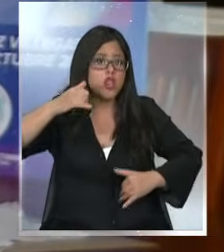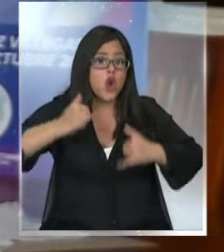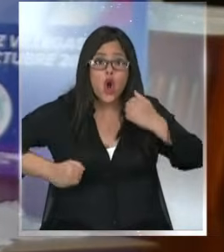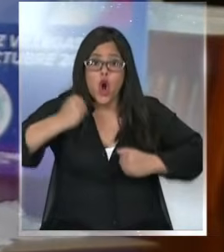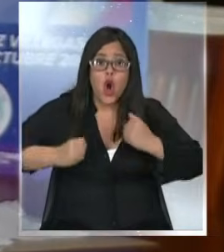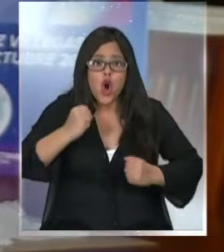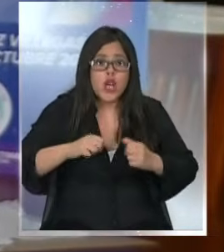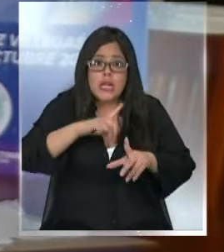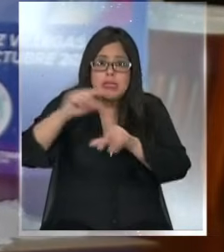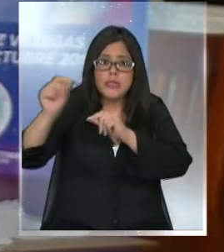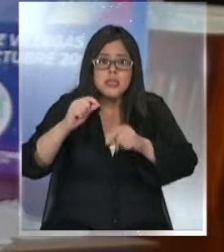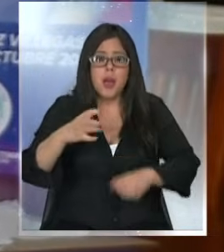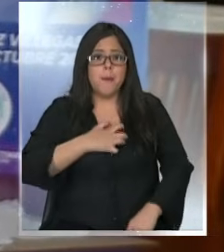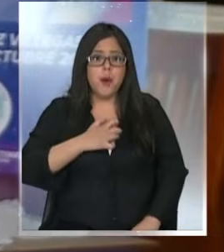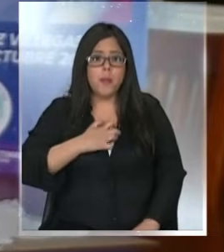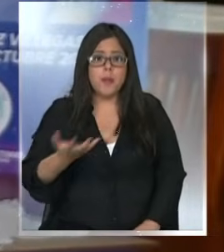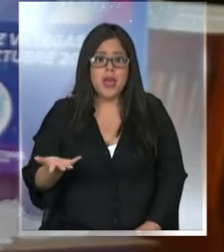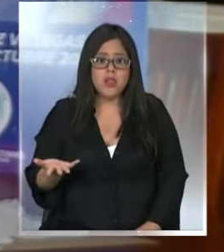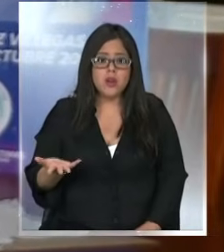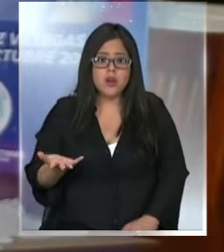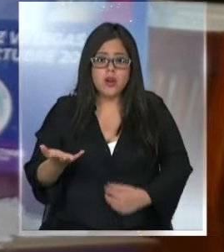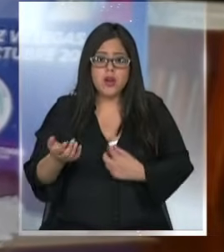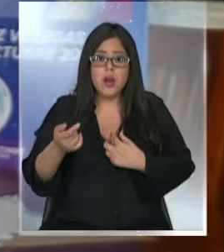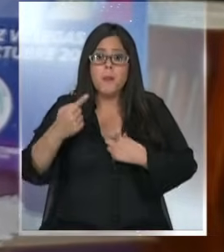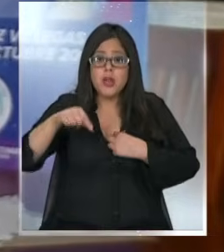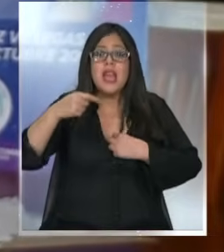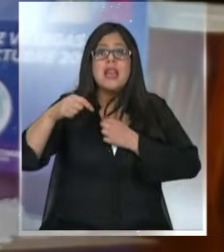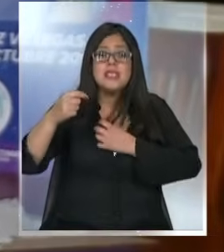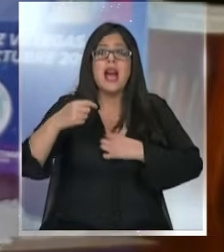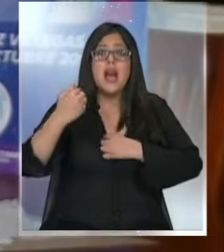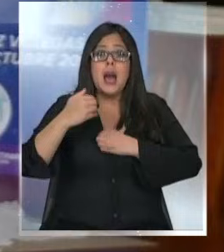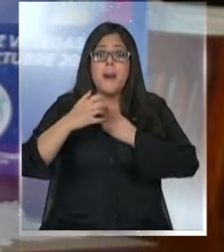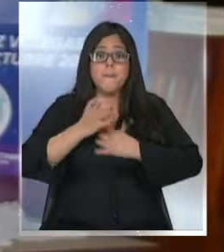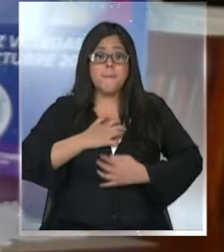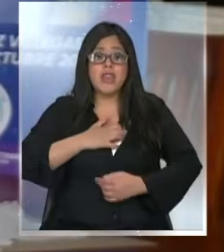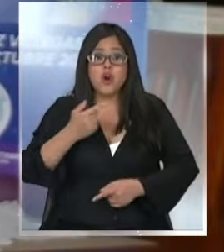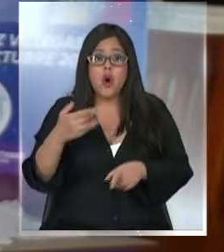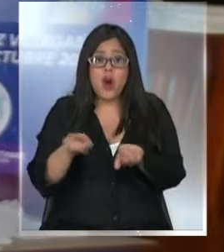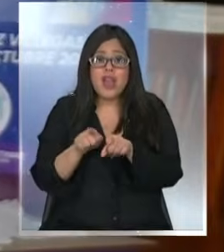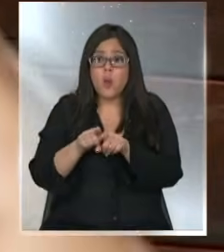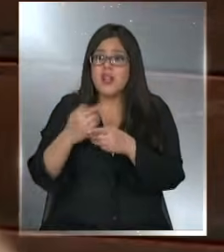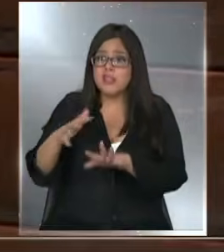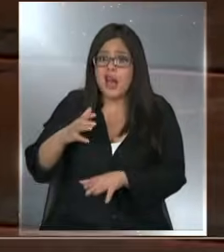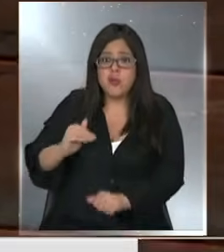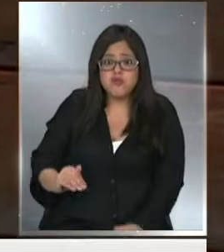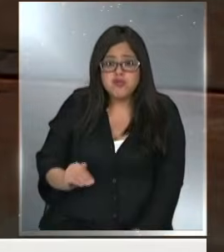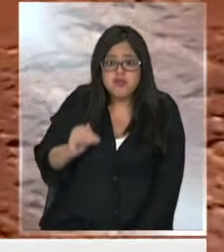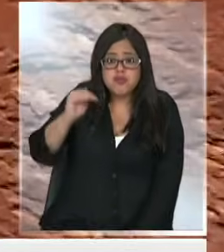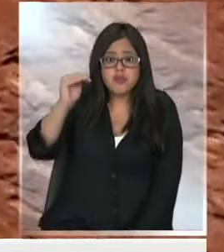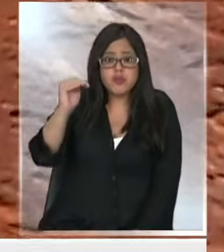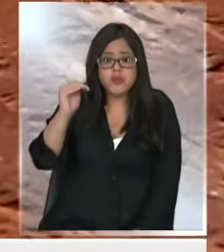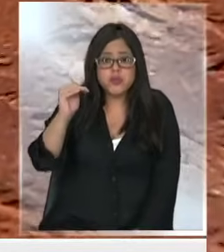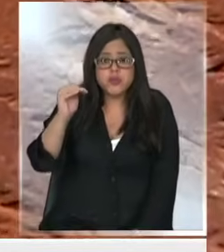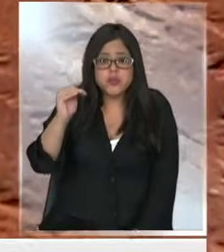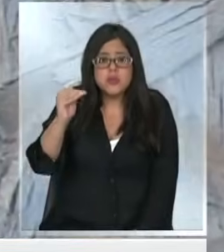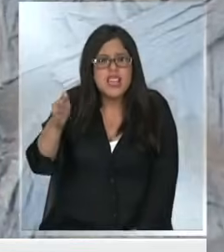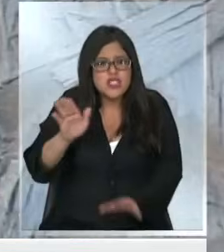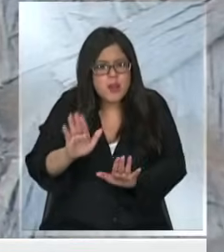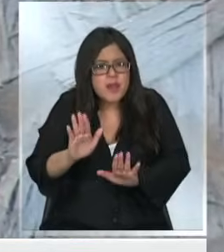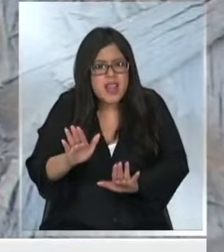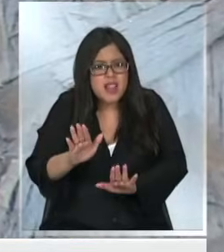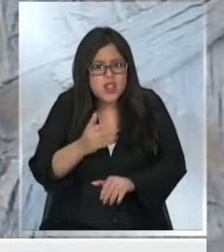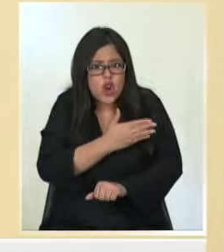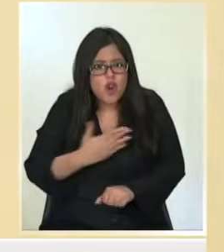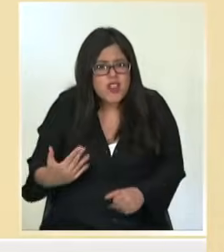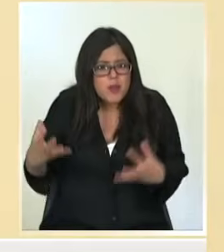instinto. Porque tienen el miedo y lamentablemente están creciendo con ese miedo. ¿O eso está esperando el gobierno para